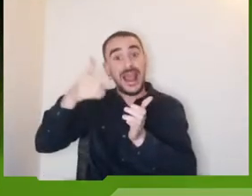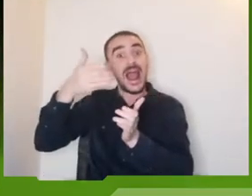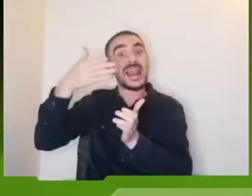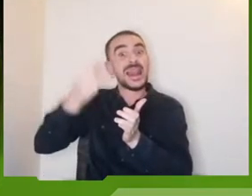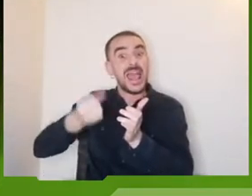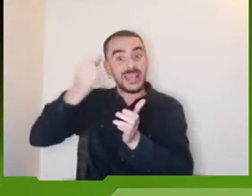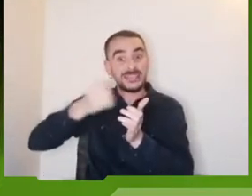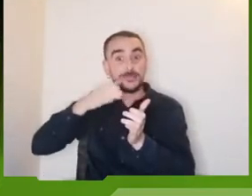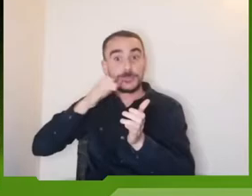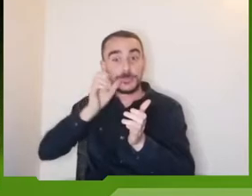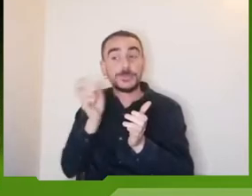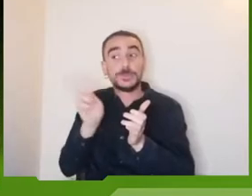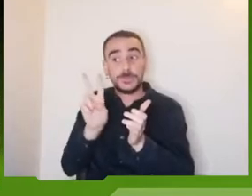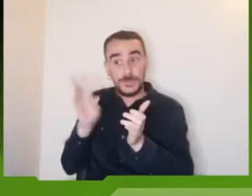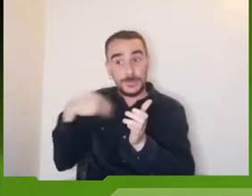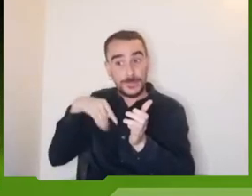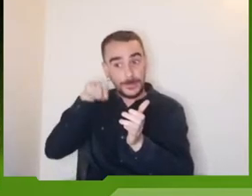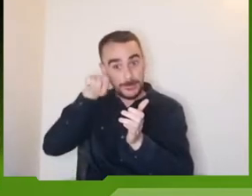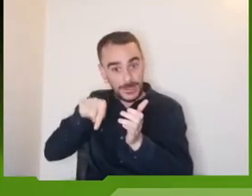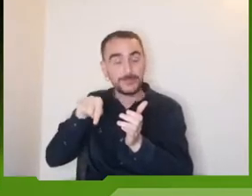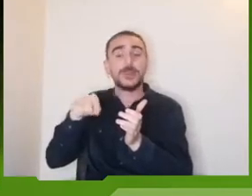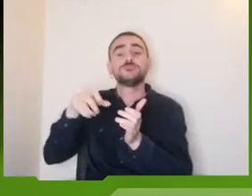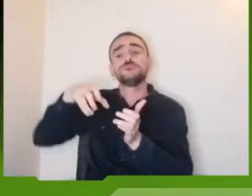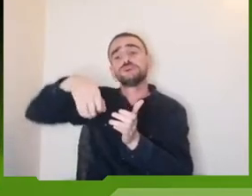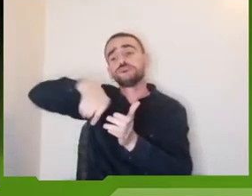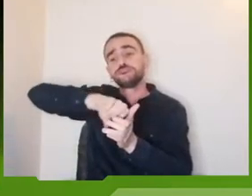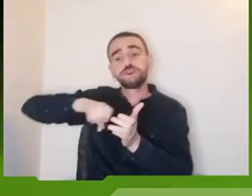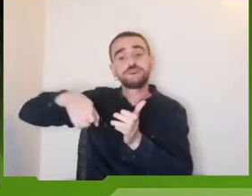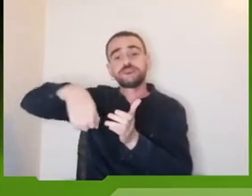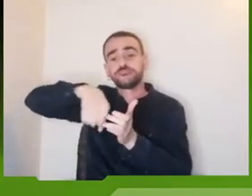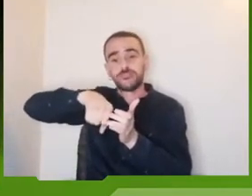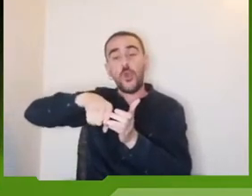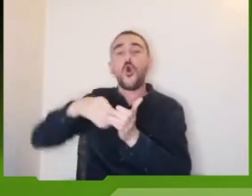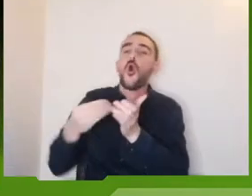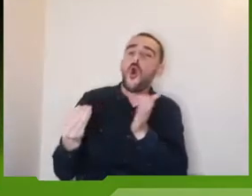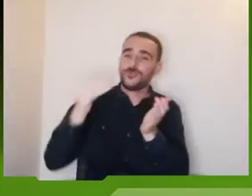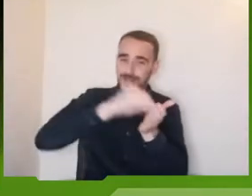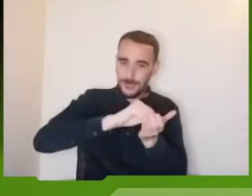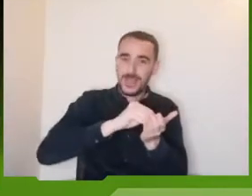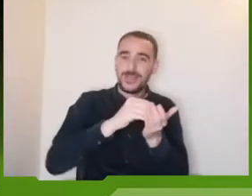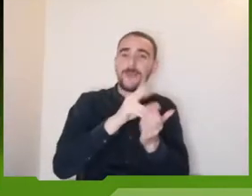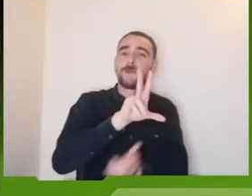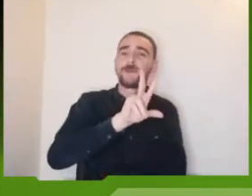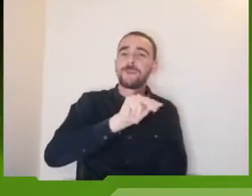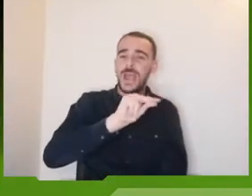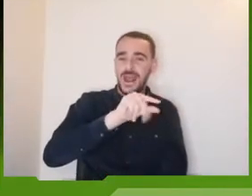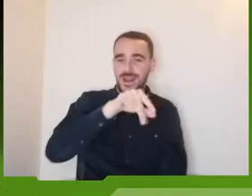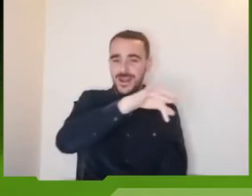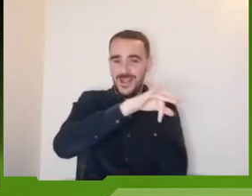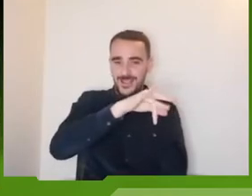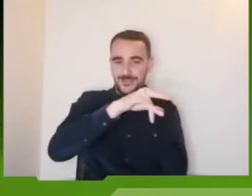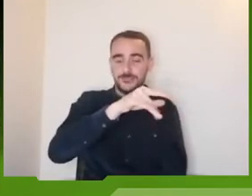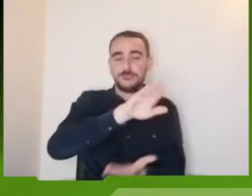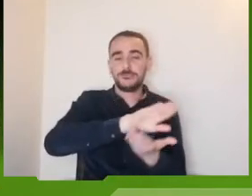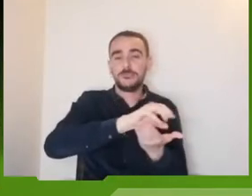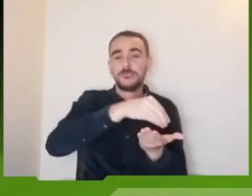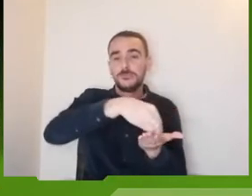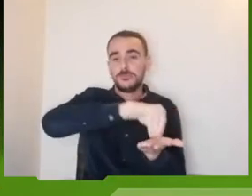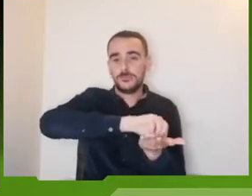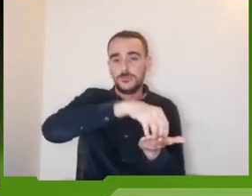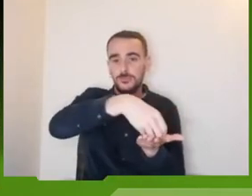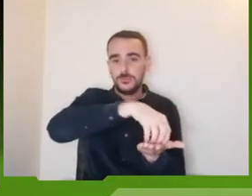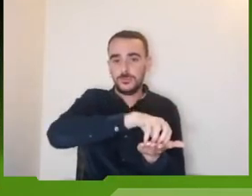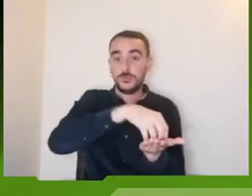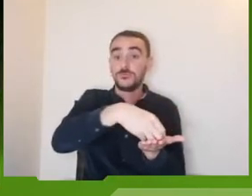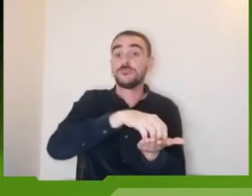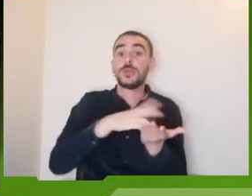sumergimos. Y segundo pan rallado. Así como no lleva huevo, pues facilitamos que se